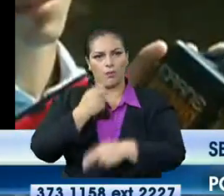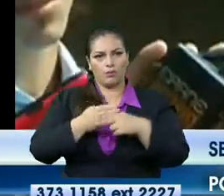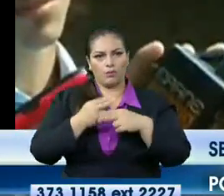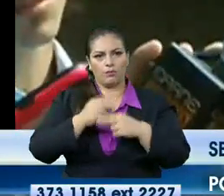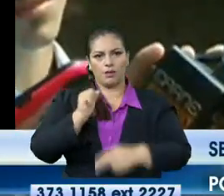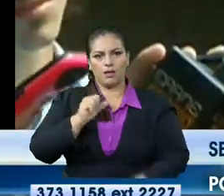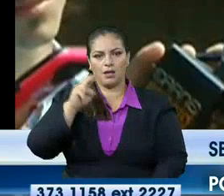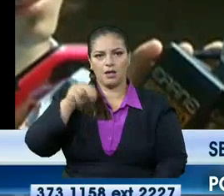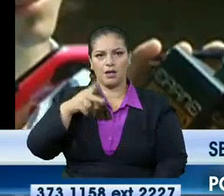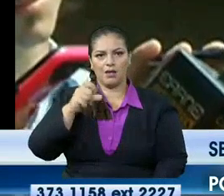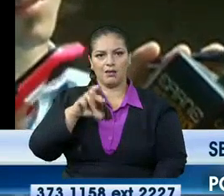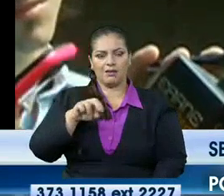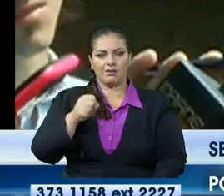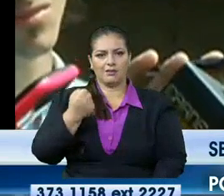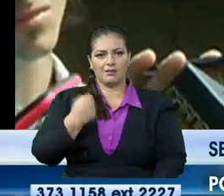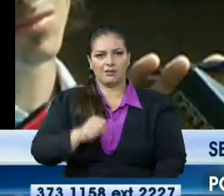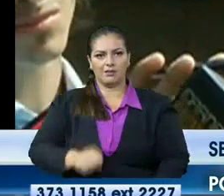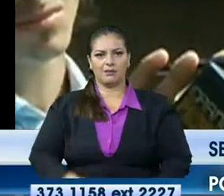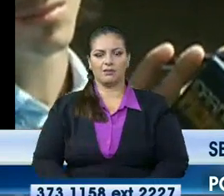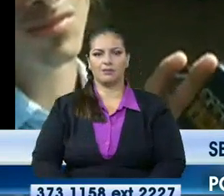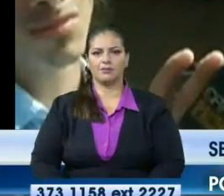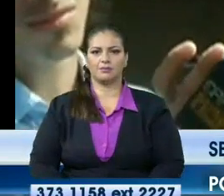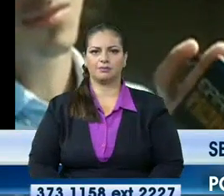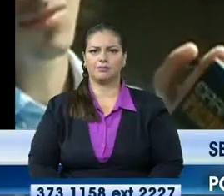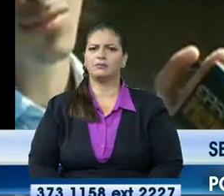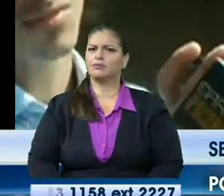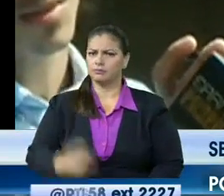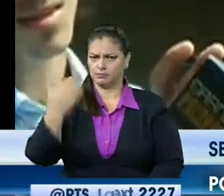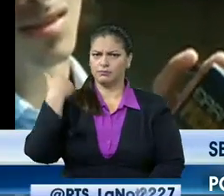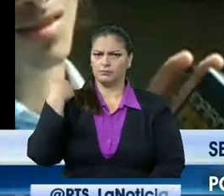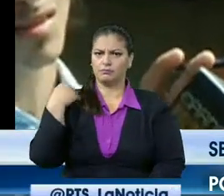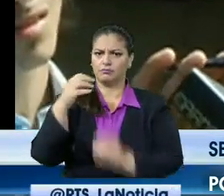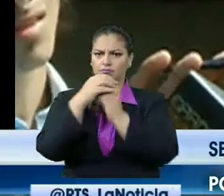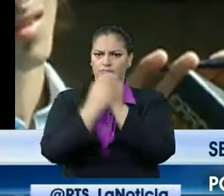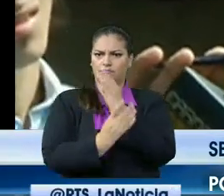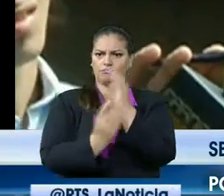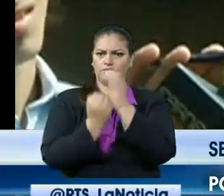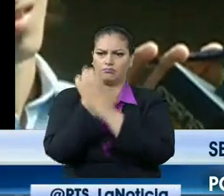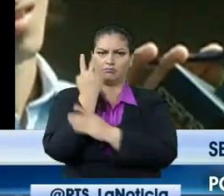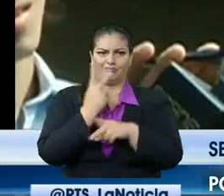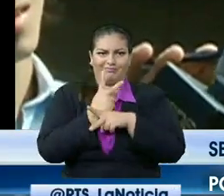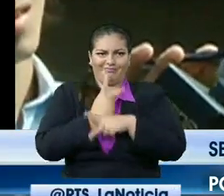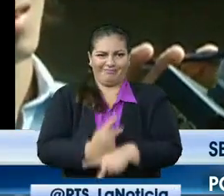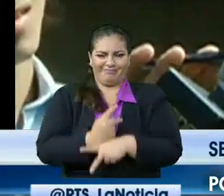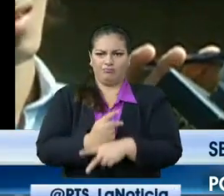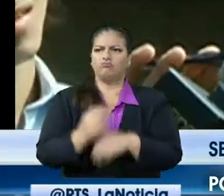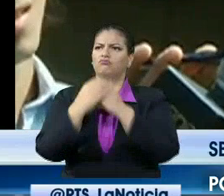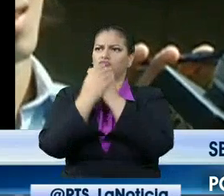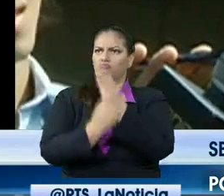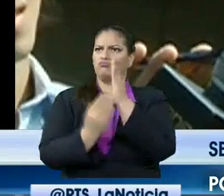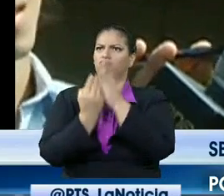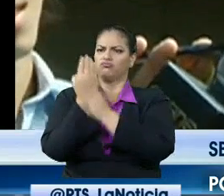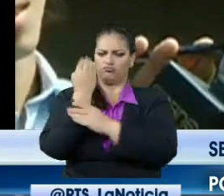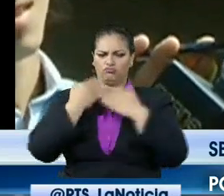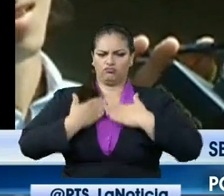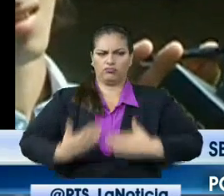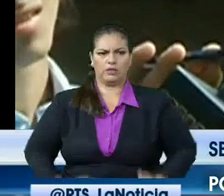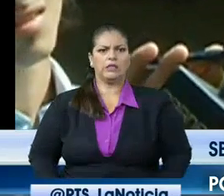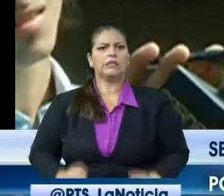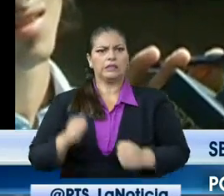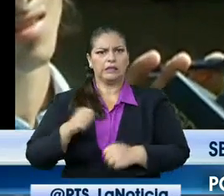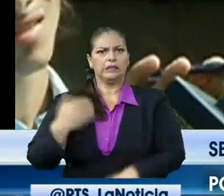encontraba con los como equipo de protección, pero al parecer por la descarga tuvieron que arrancarle la camisa y el